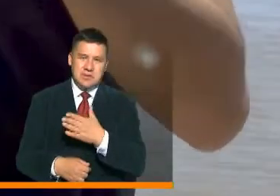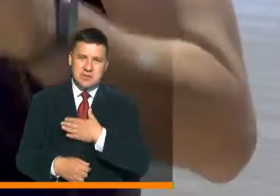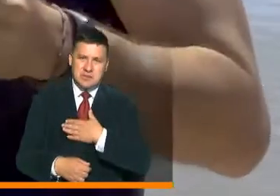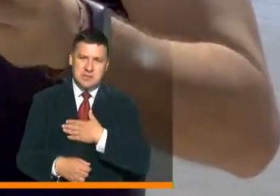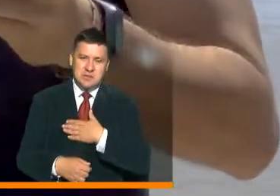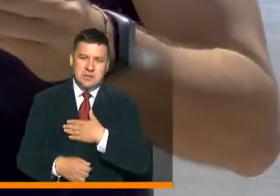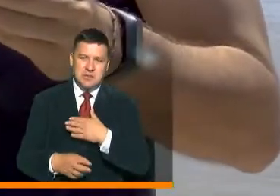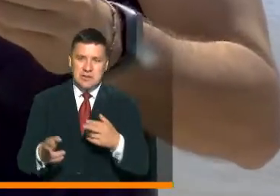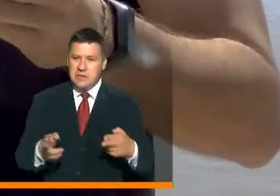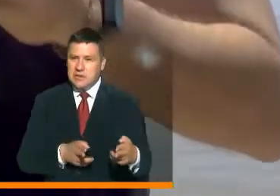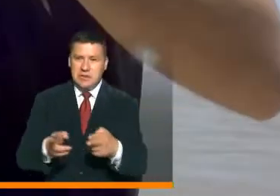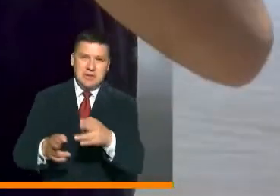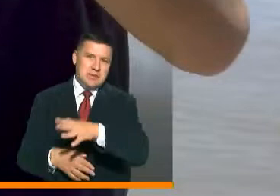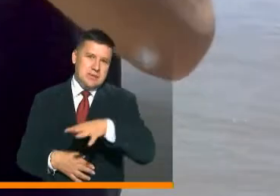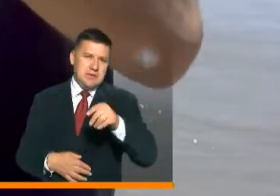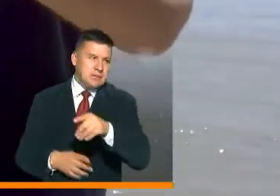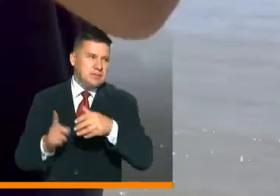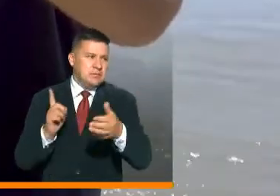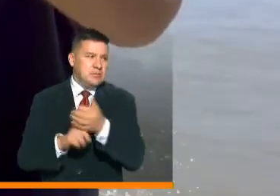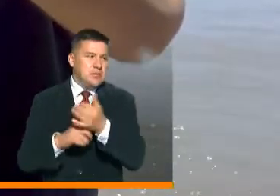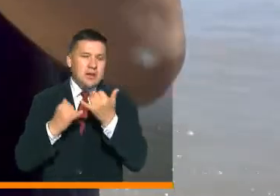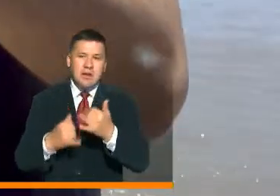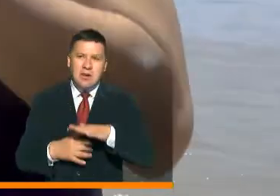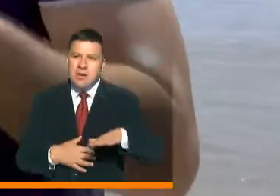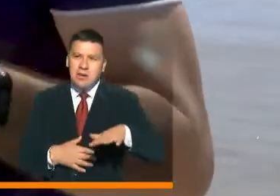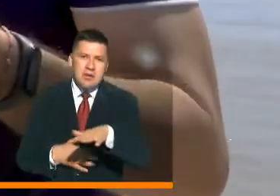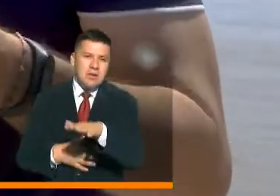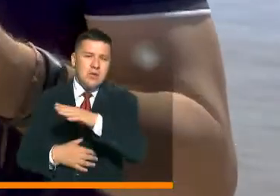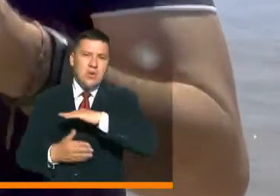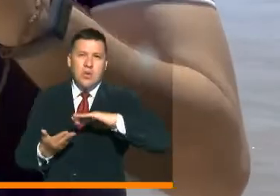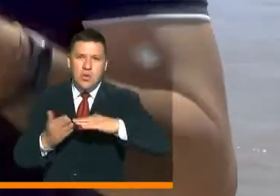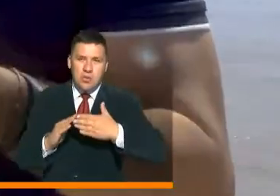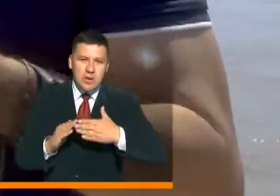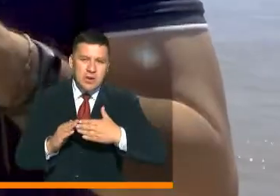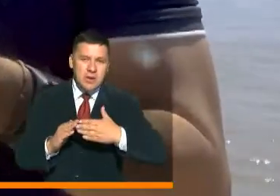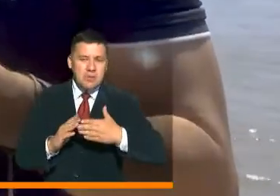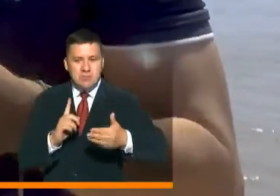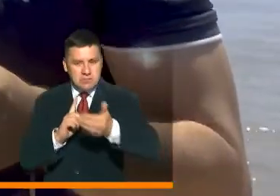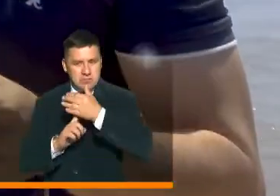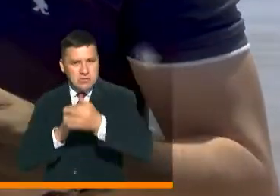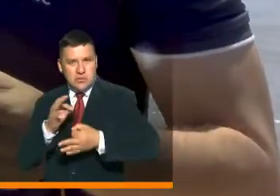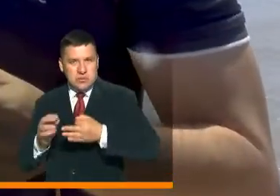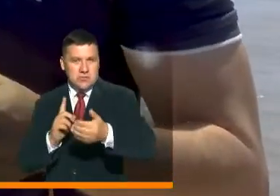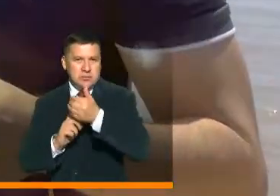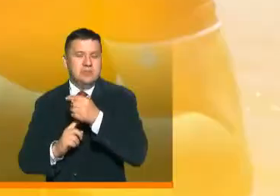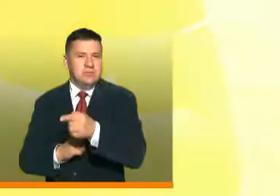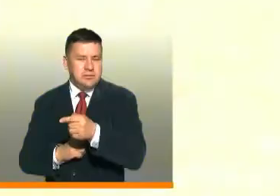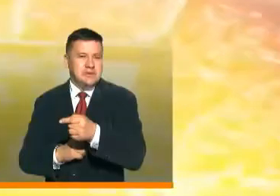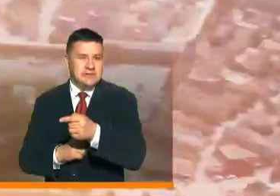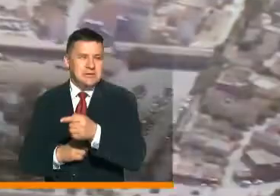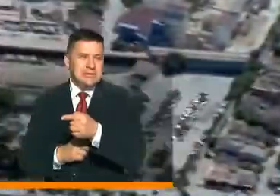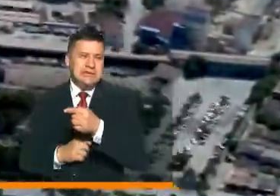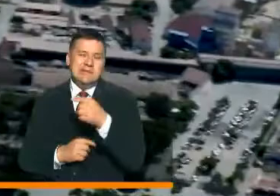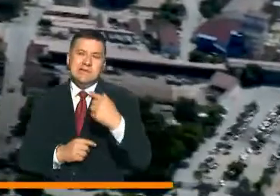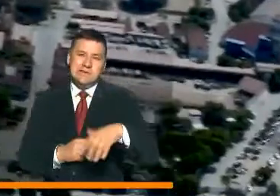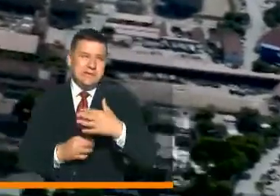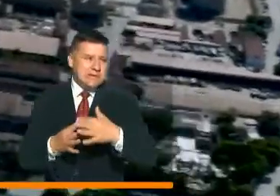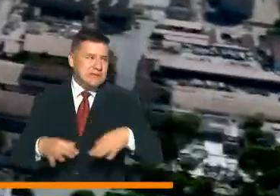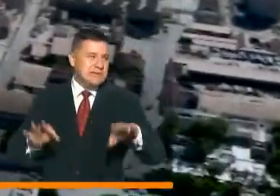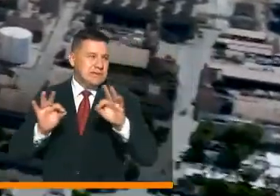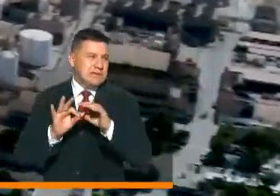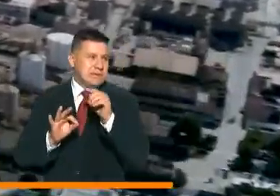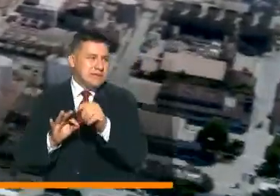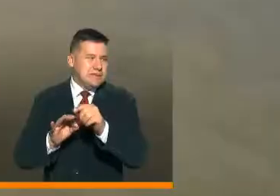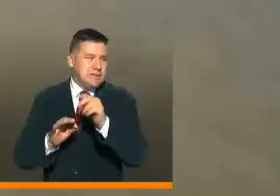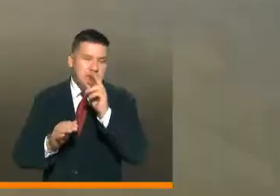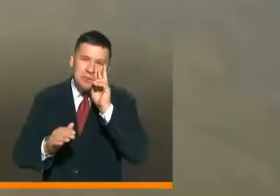zona contigua al río Magdalena, donde se encuentran ahora mismo actualmente comunidades que hay que proteger y preservar, creo que le da